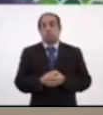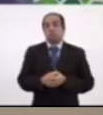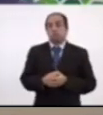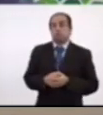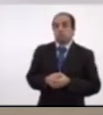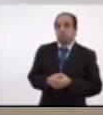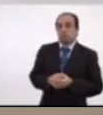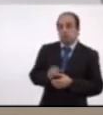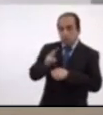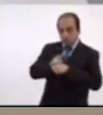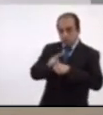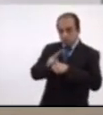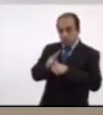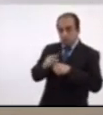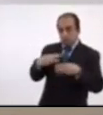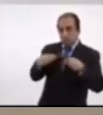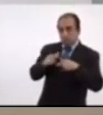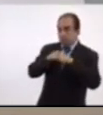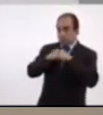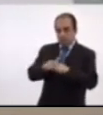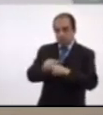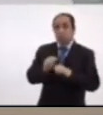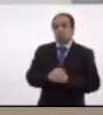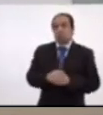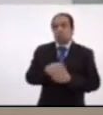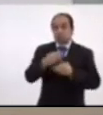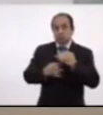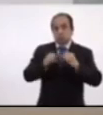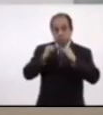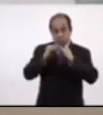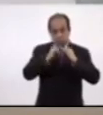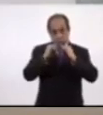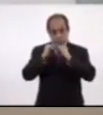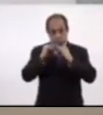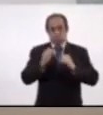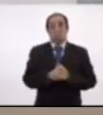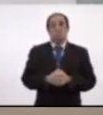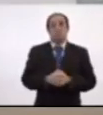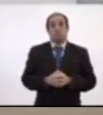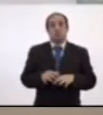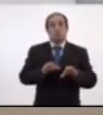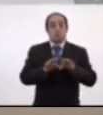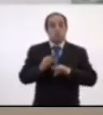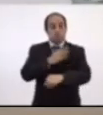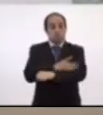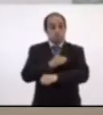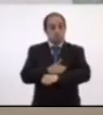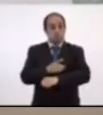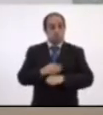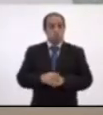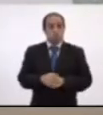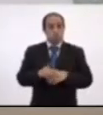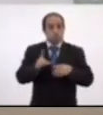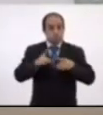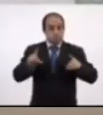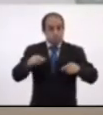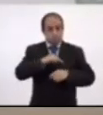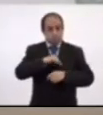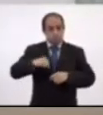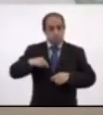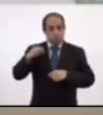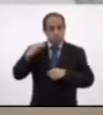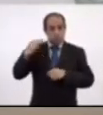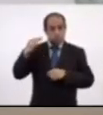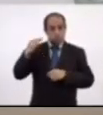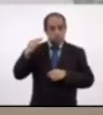La vigilancia epidemiológica continúa con todas las instituciones. Este trabajo coordinado que desarrollamos desde marzo